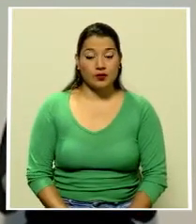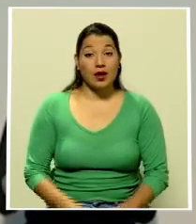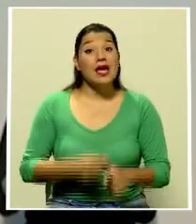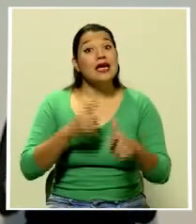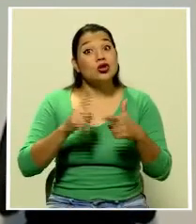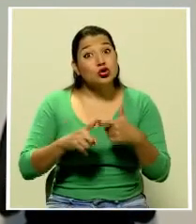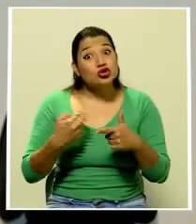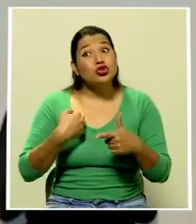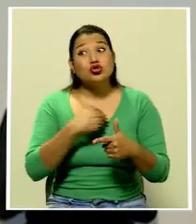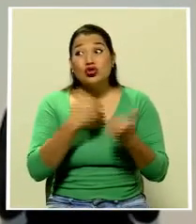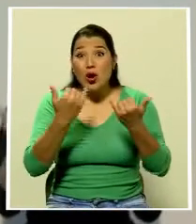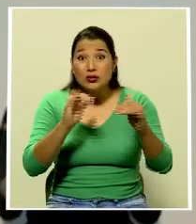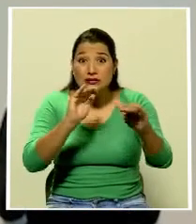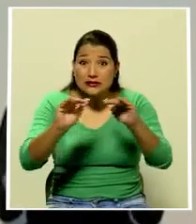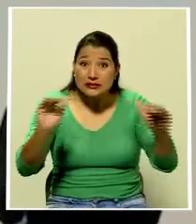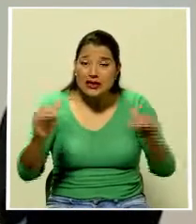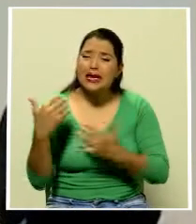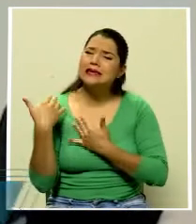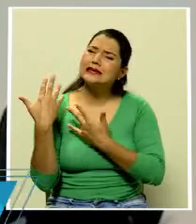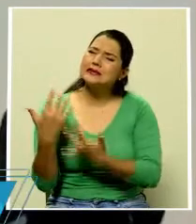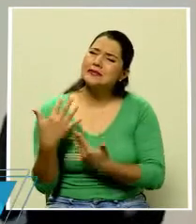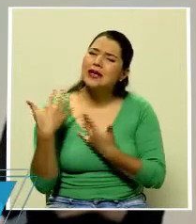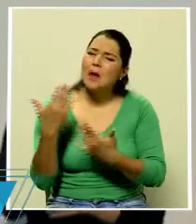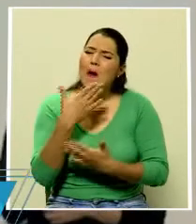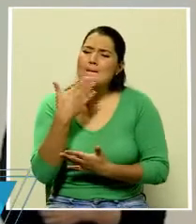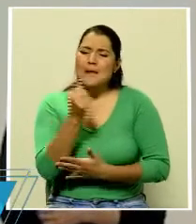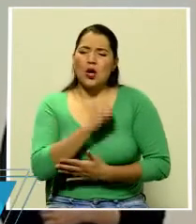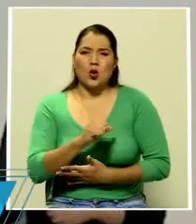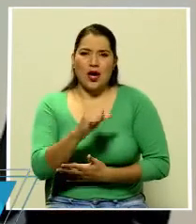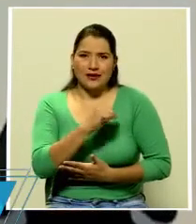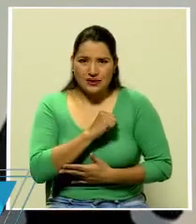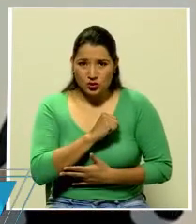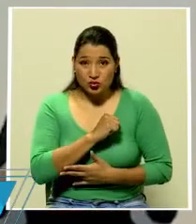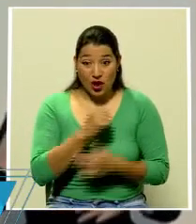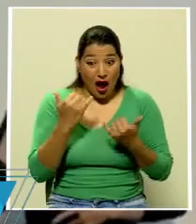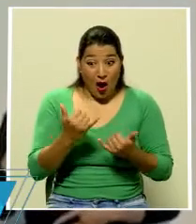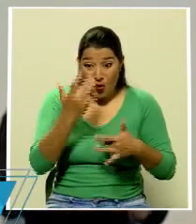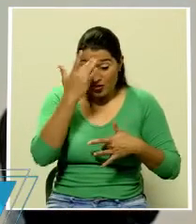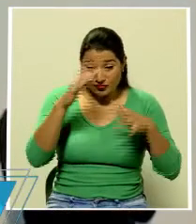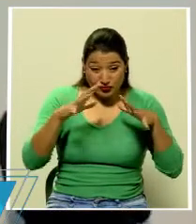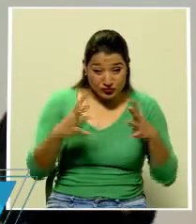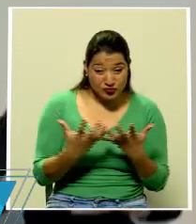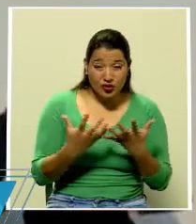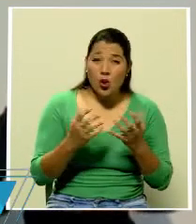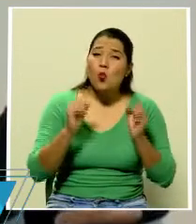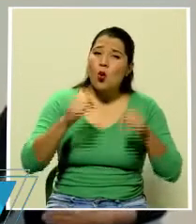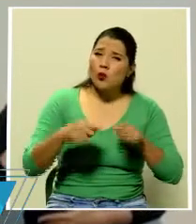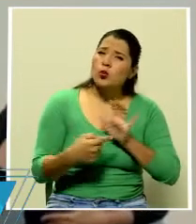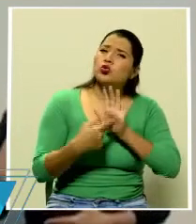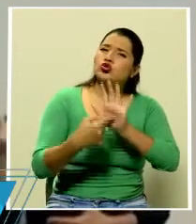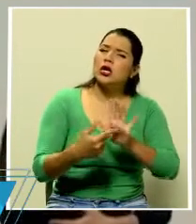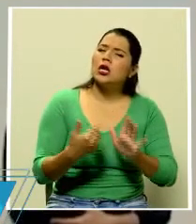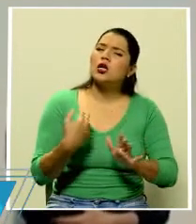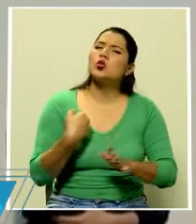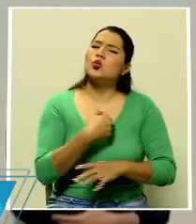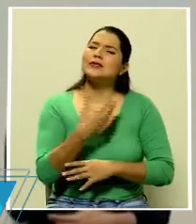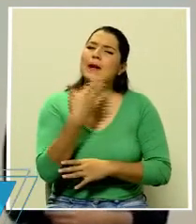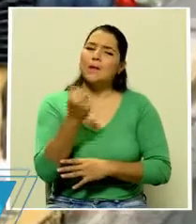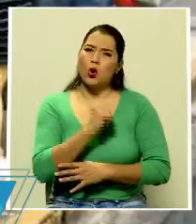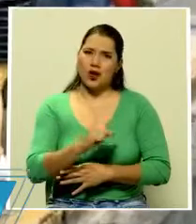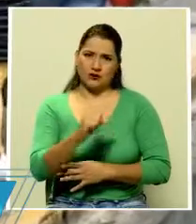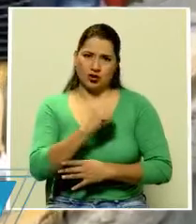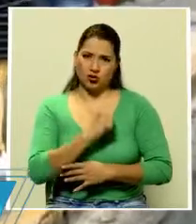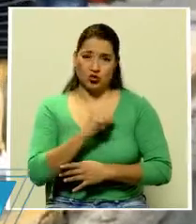los alentamos y esperamos lo mejor, que esta pandemia saque lo mejor de cada uno y una de nosotros, no lo